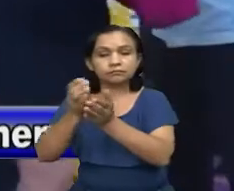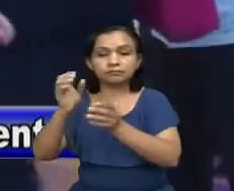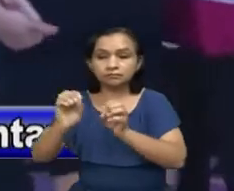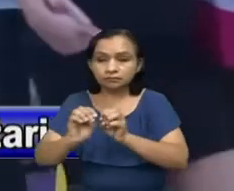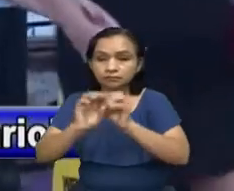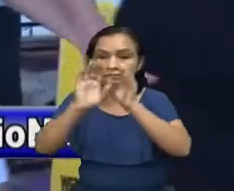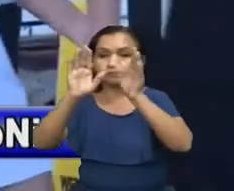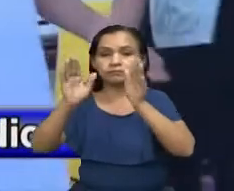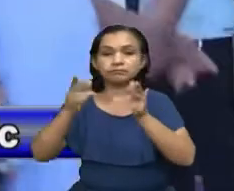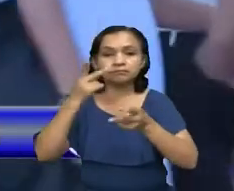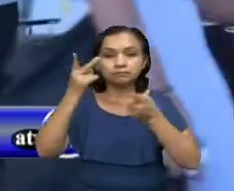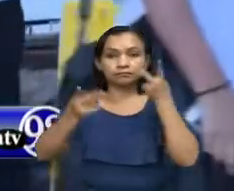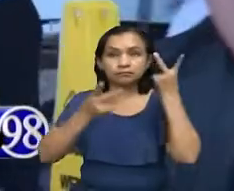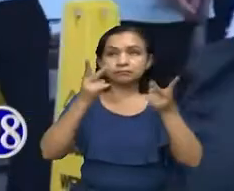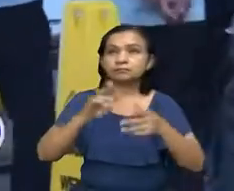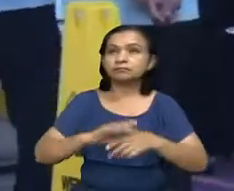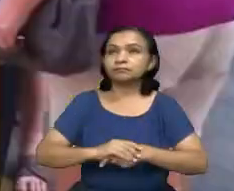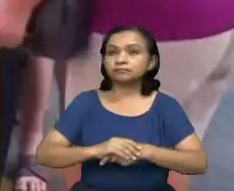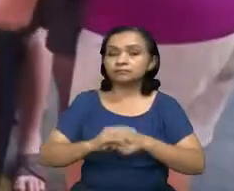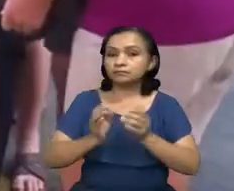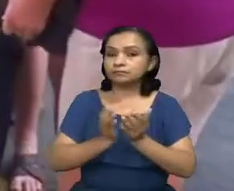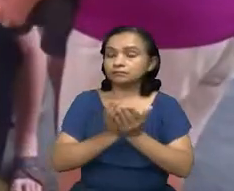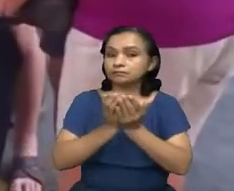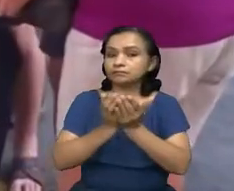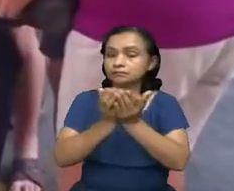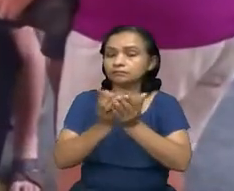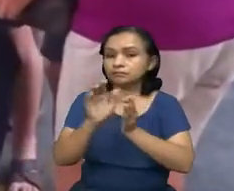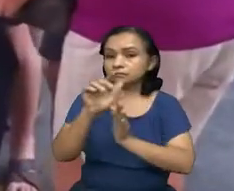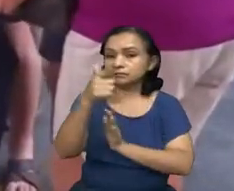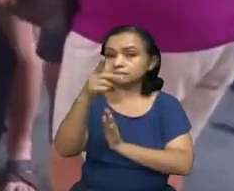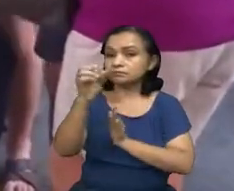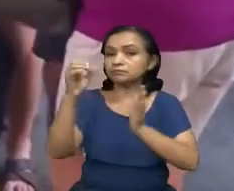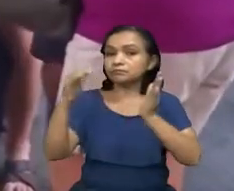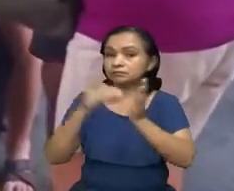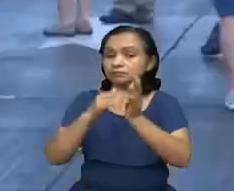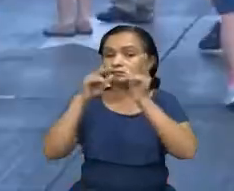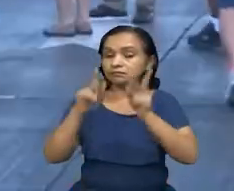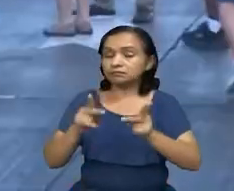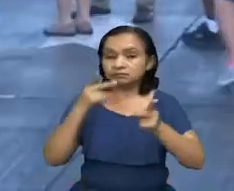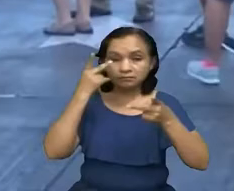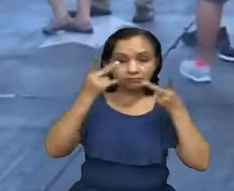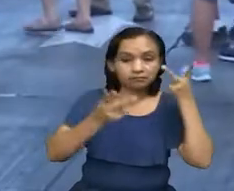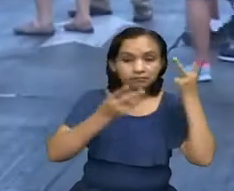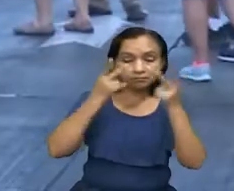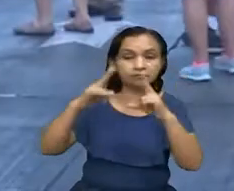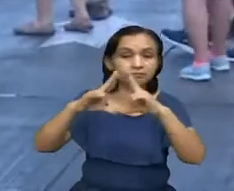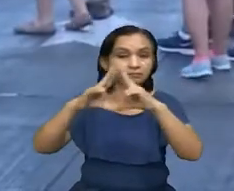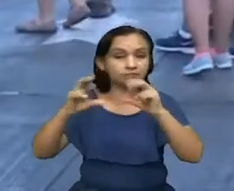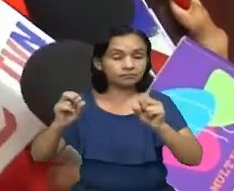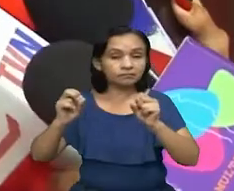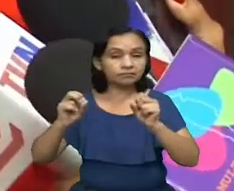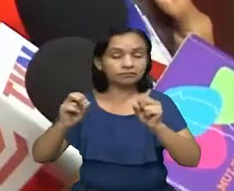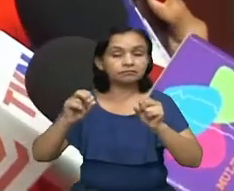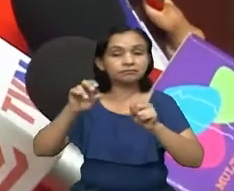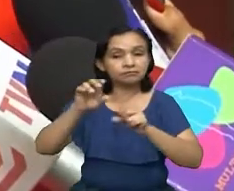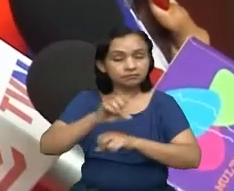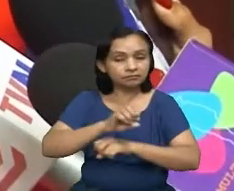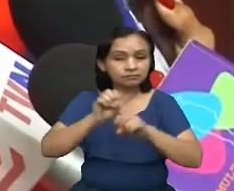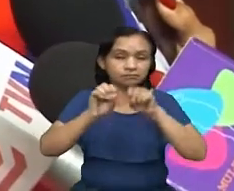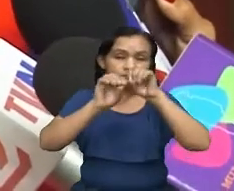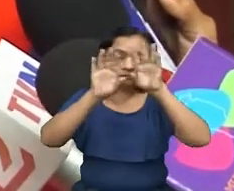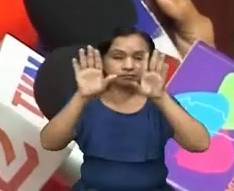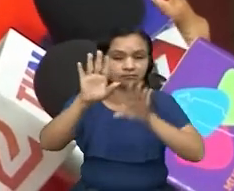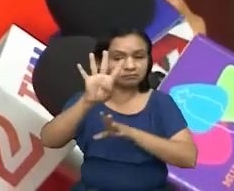de día. De cruceristas llevamos más de 70 mil. Y en términos de visitantes de día, alrededor